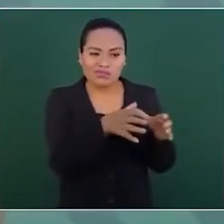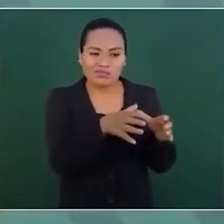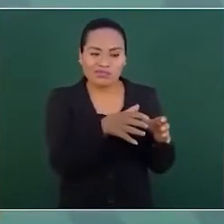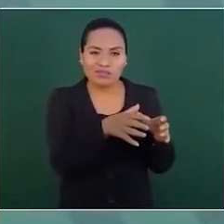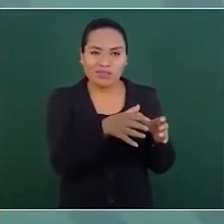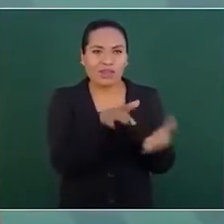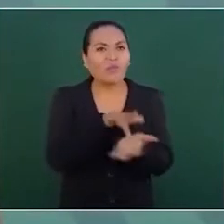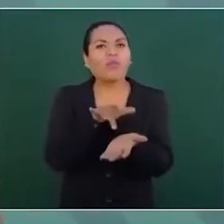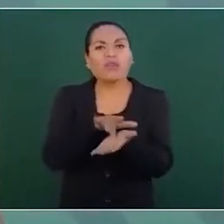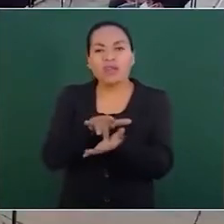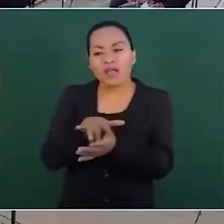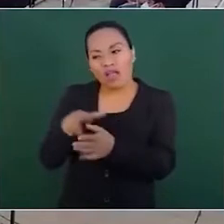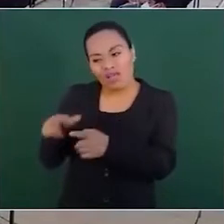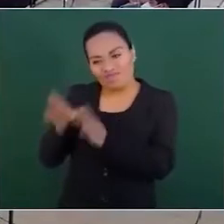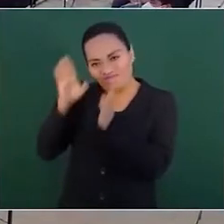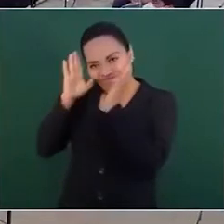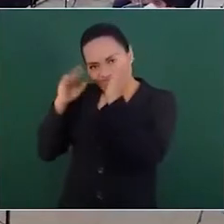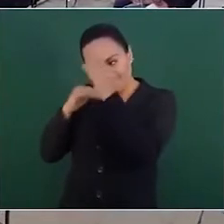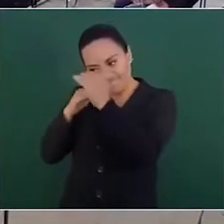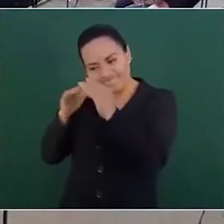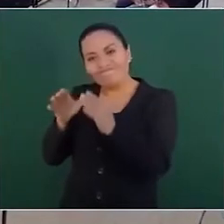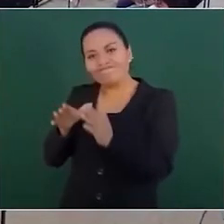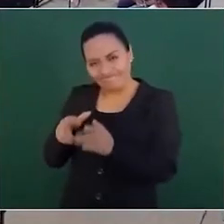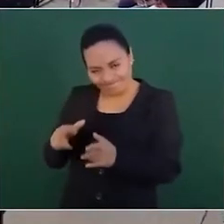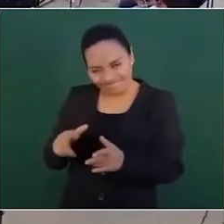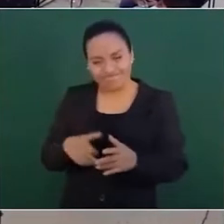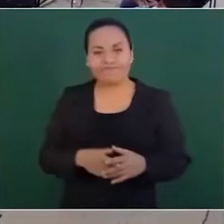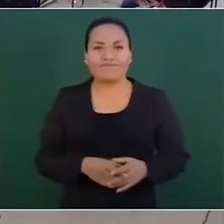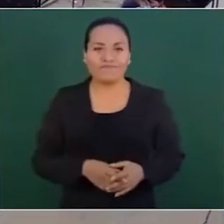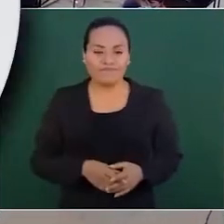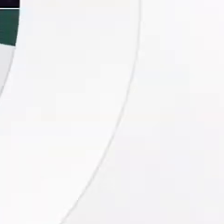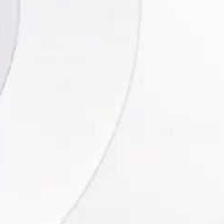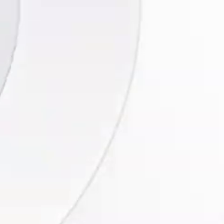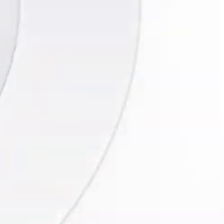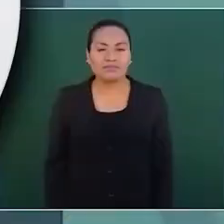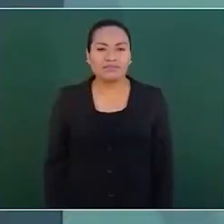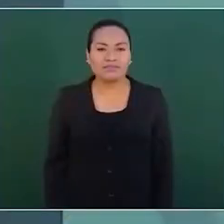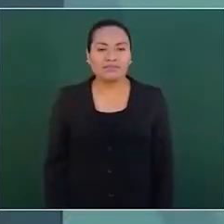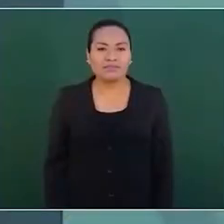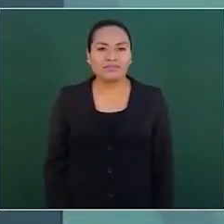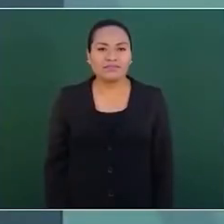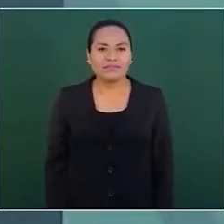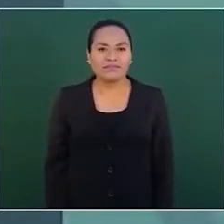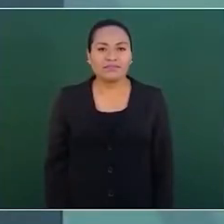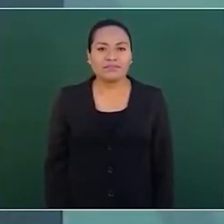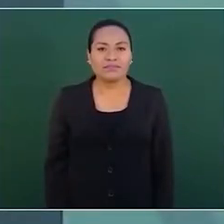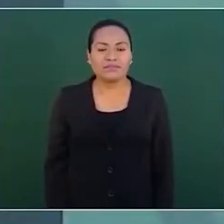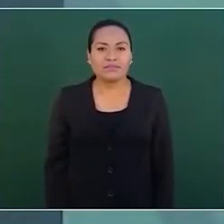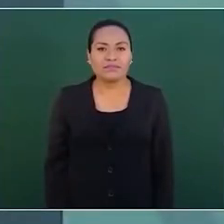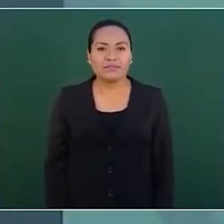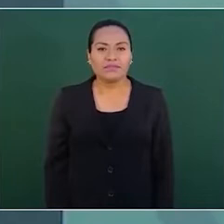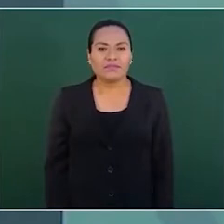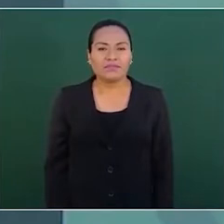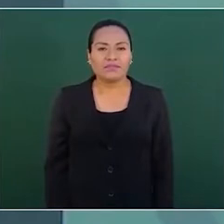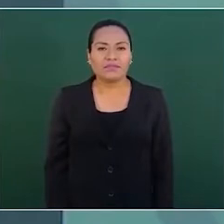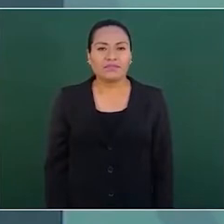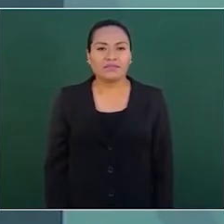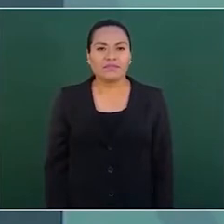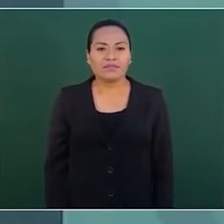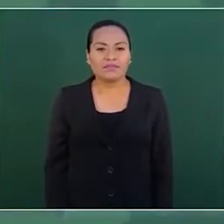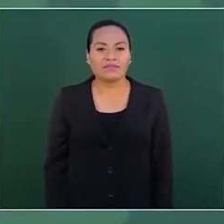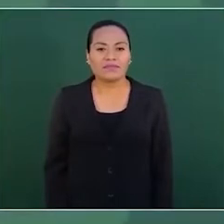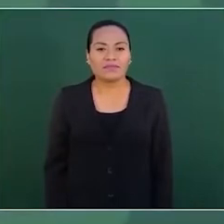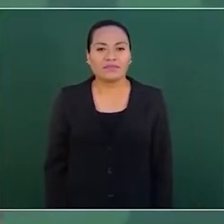bloque conservador. Entonces, nada más aclararlo. Dicen, hay polarización. No,